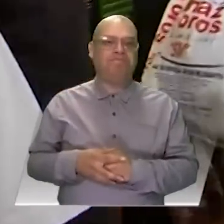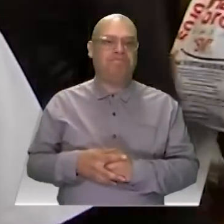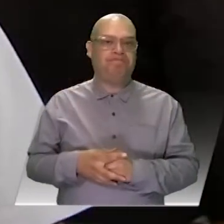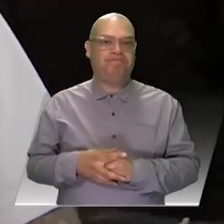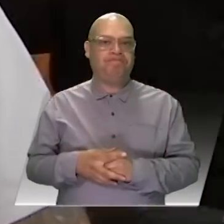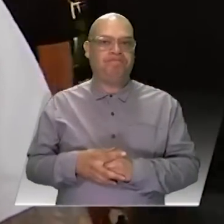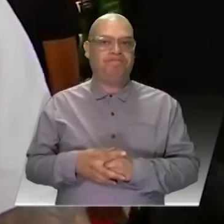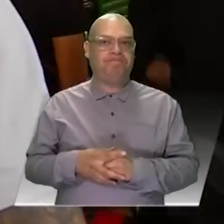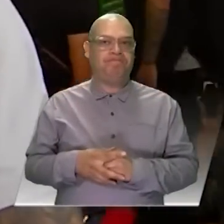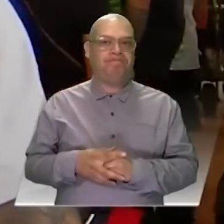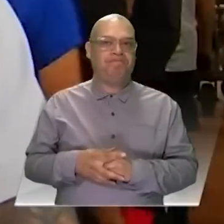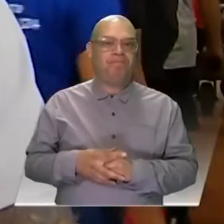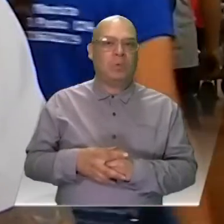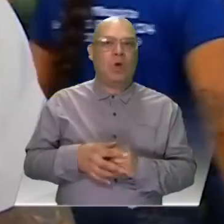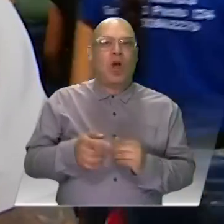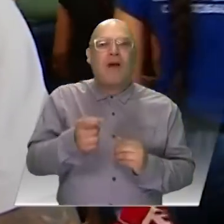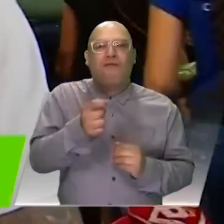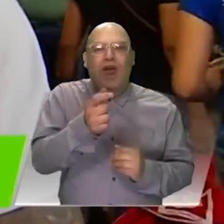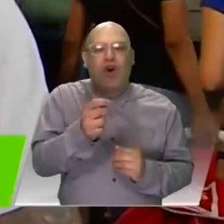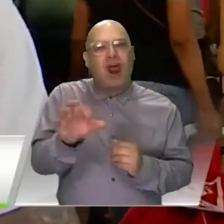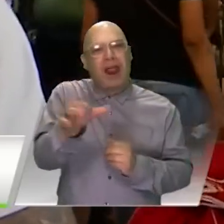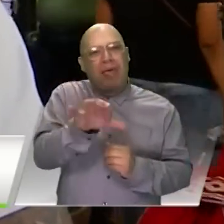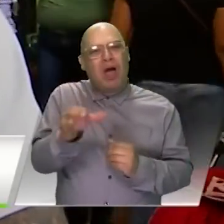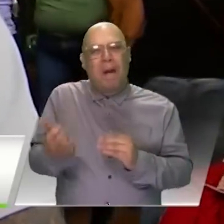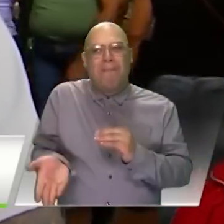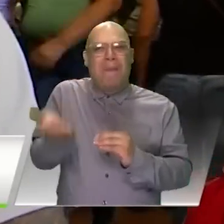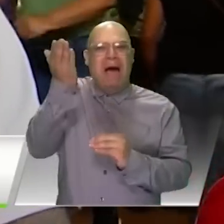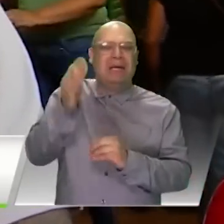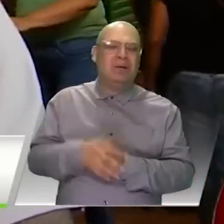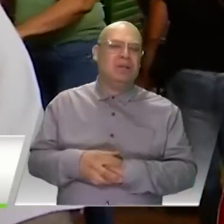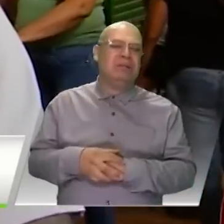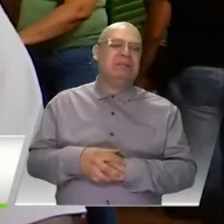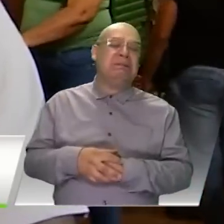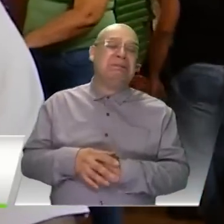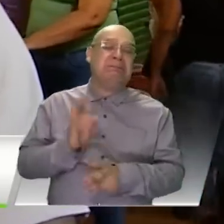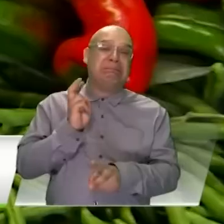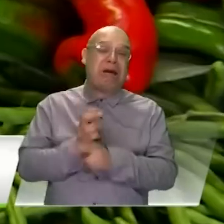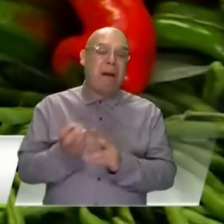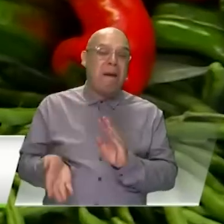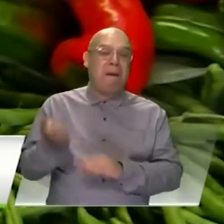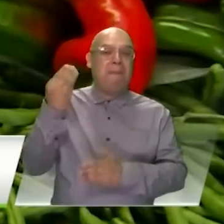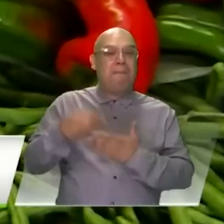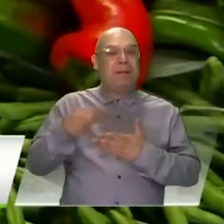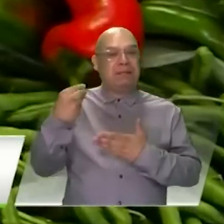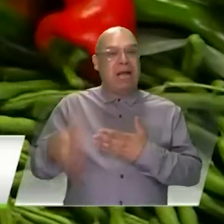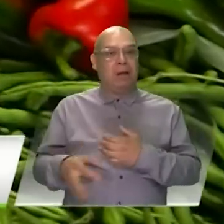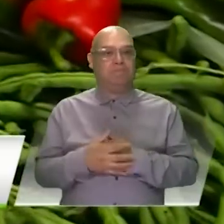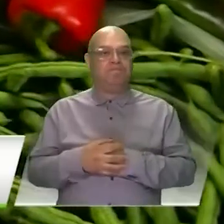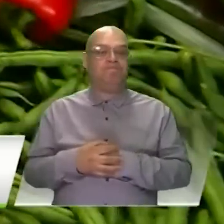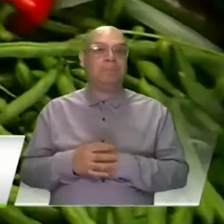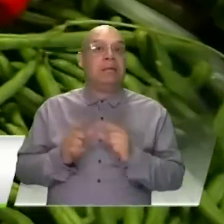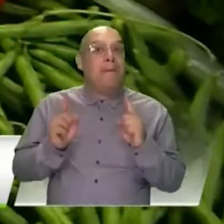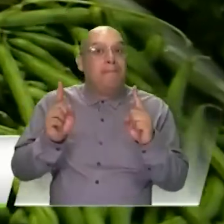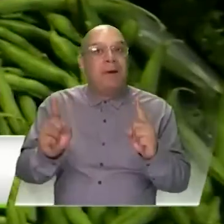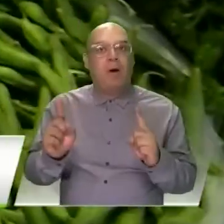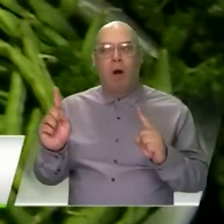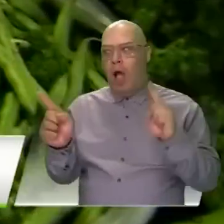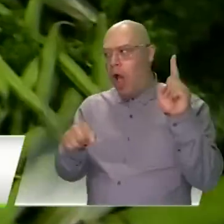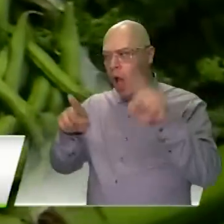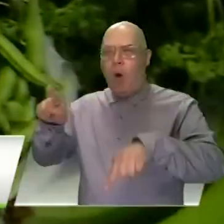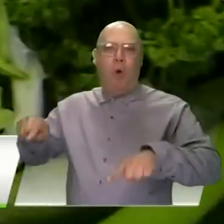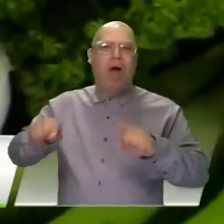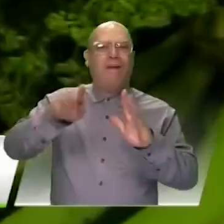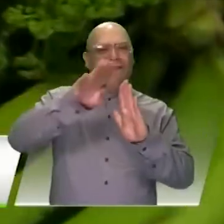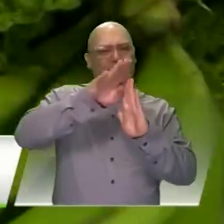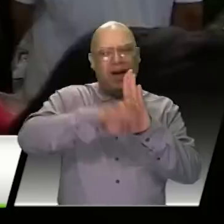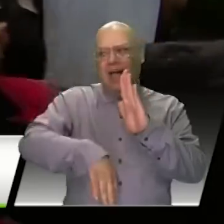y los granos han subido demasiado también. La verdad es que sí está un poquito muy costoso las cosas. Sin embargo, algunos artículos bajaron de precio según